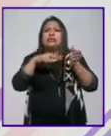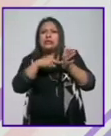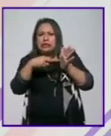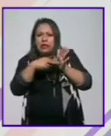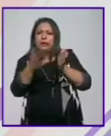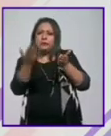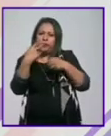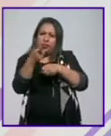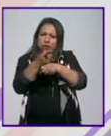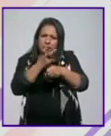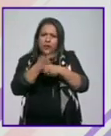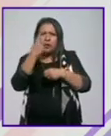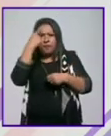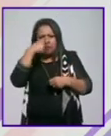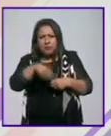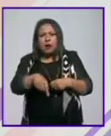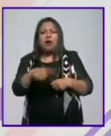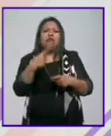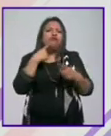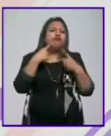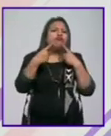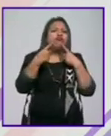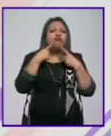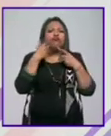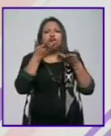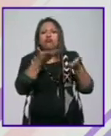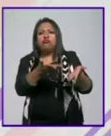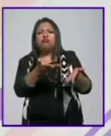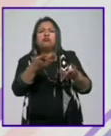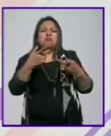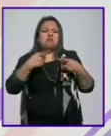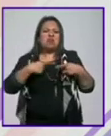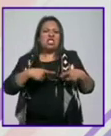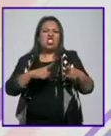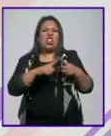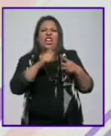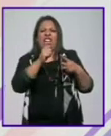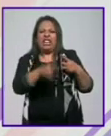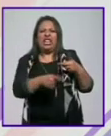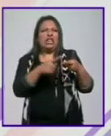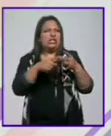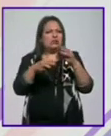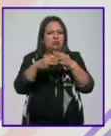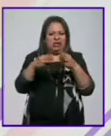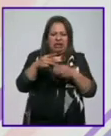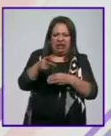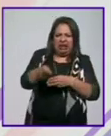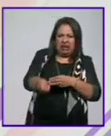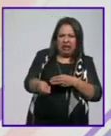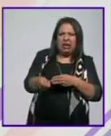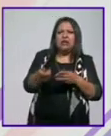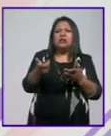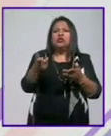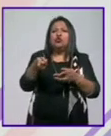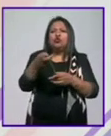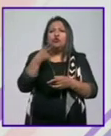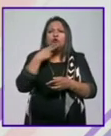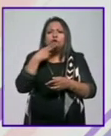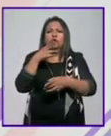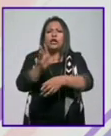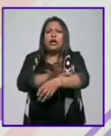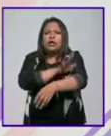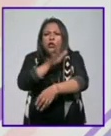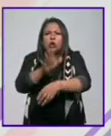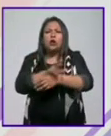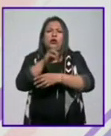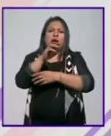lo invite a él para discutir esto, lo que es persona, lo que es este material, ¿no?, que él utiliza, la